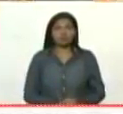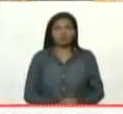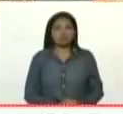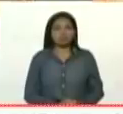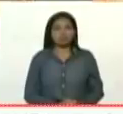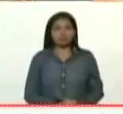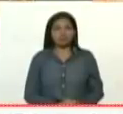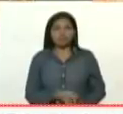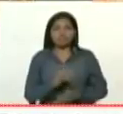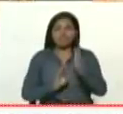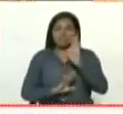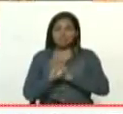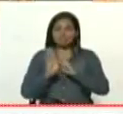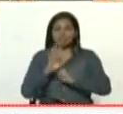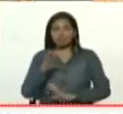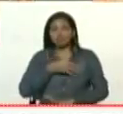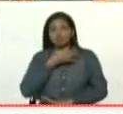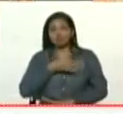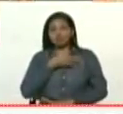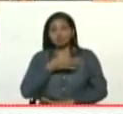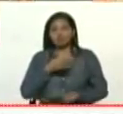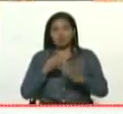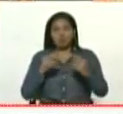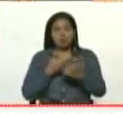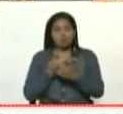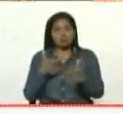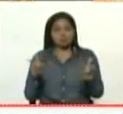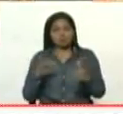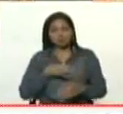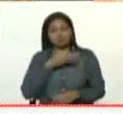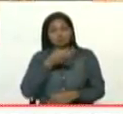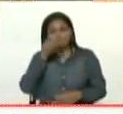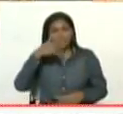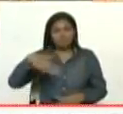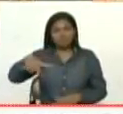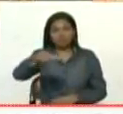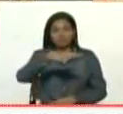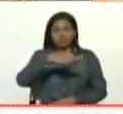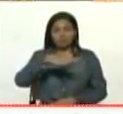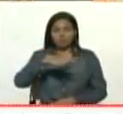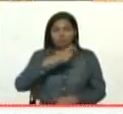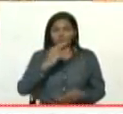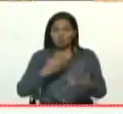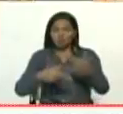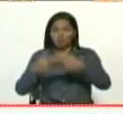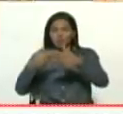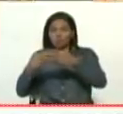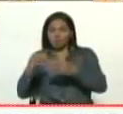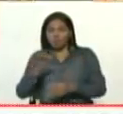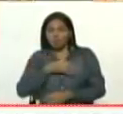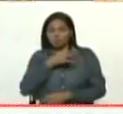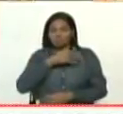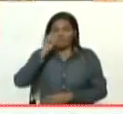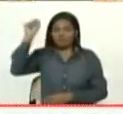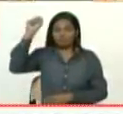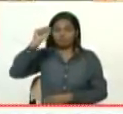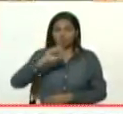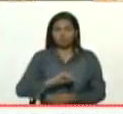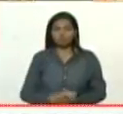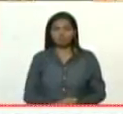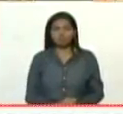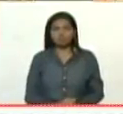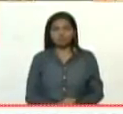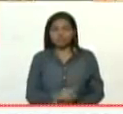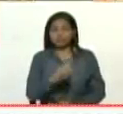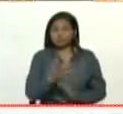del desarrollo social, de la liberación social del pueblo, de la construcción del socialismo.